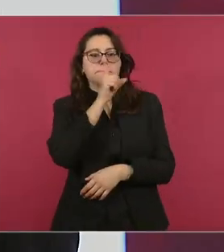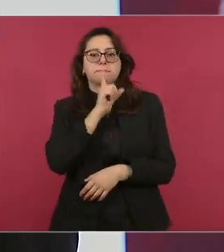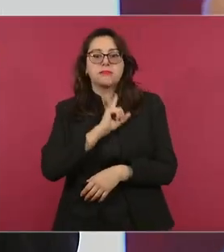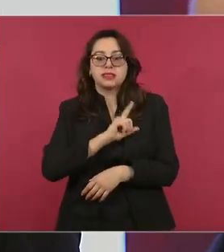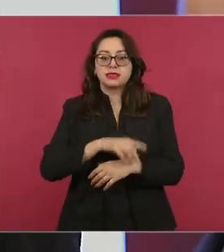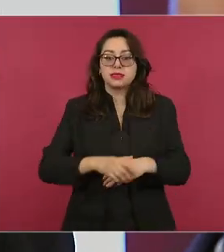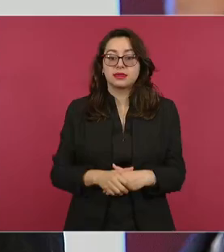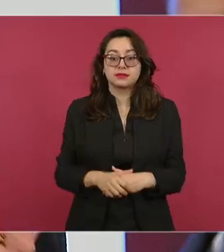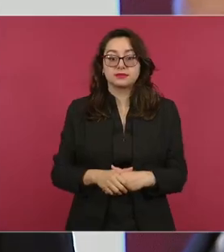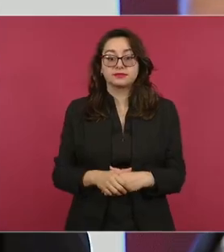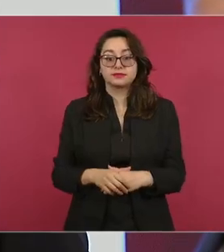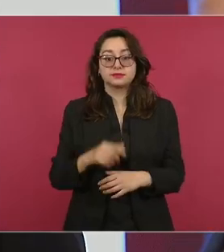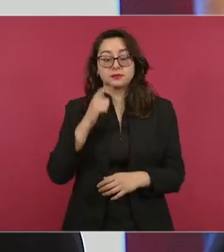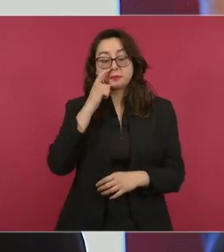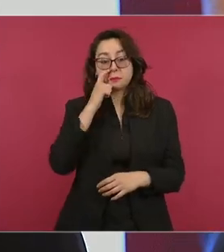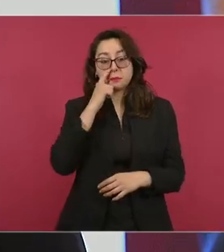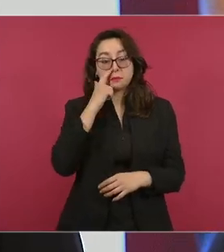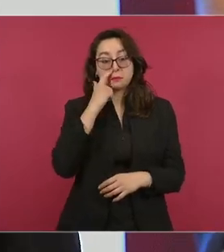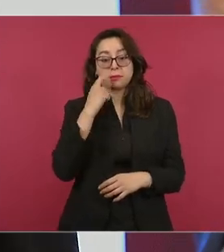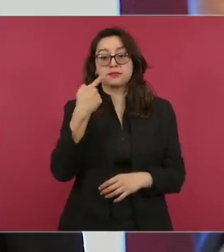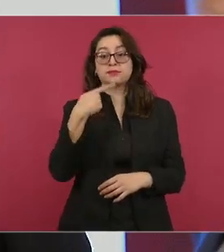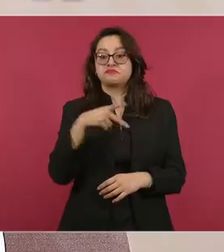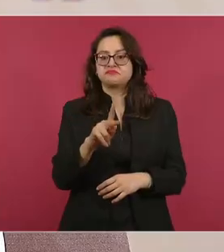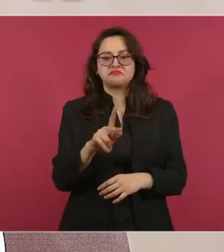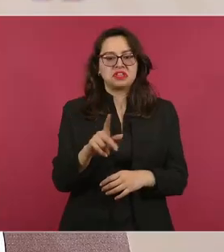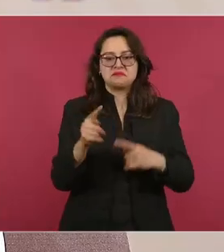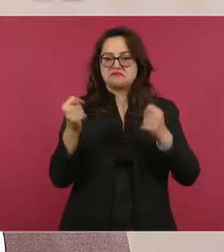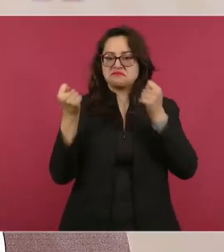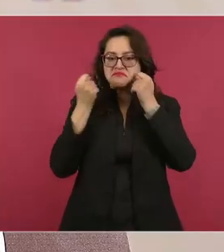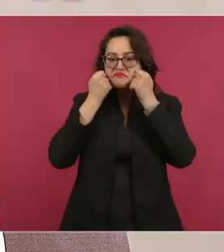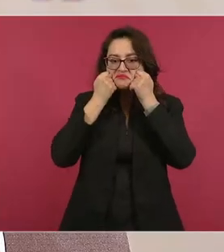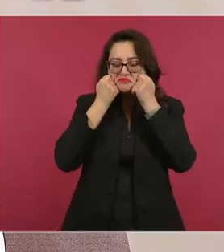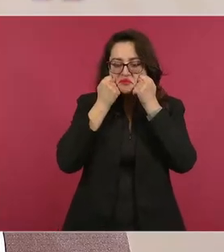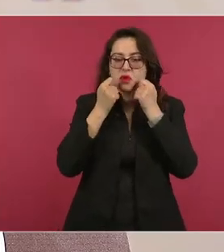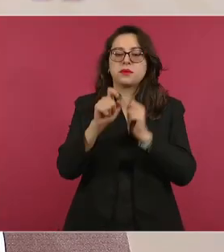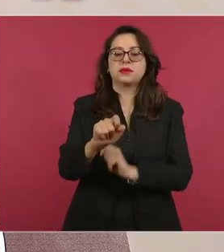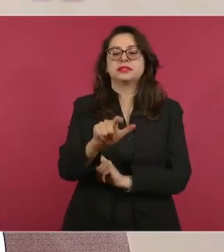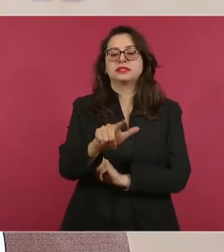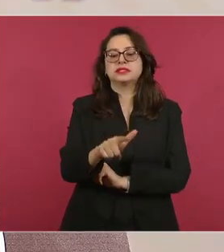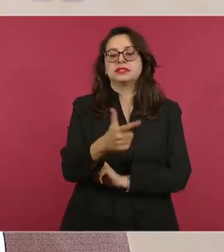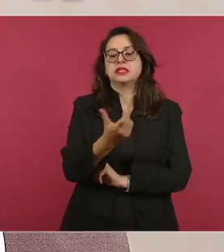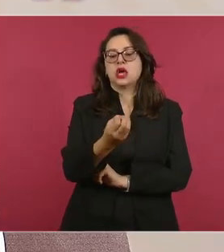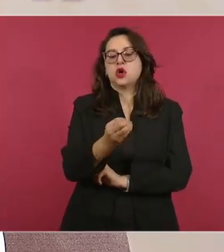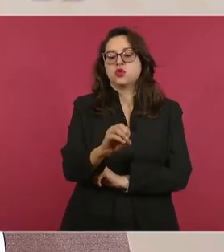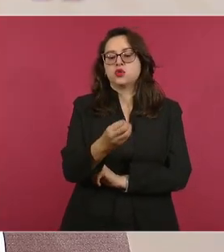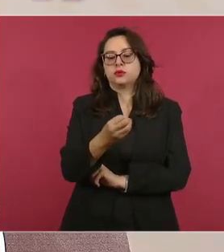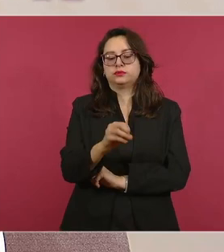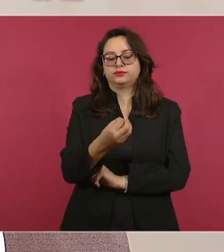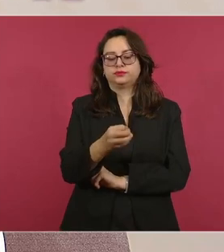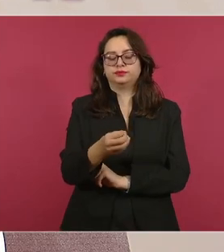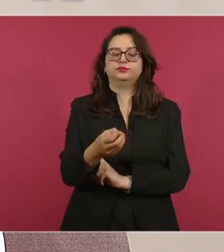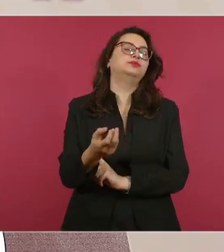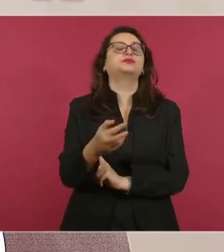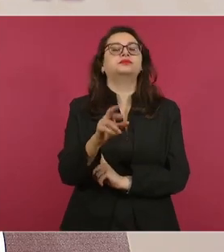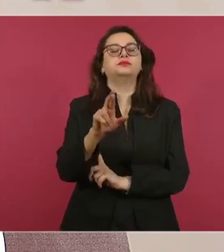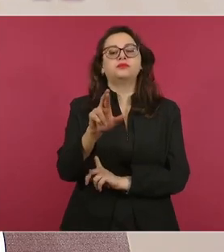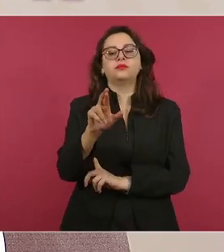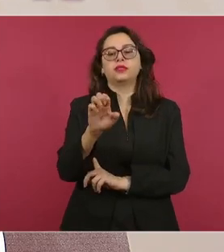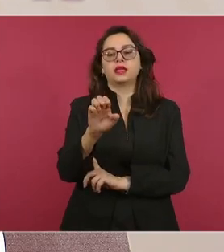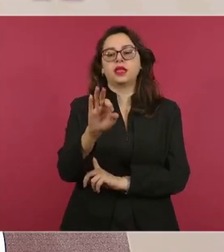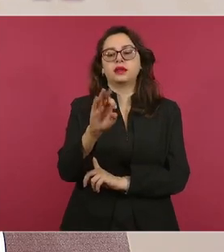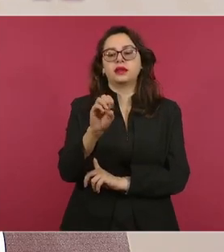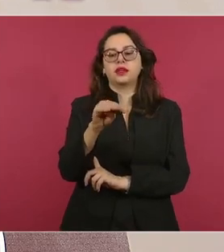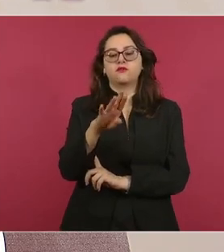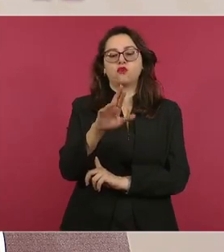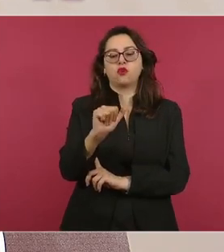Ahí no paró. Reforma publicó una nota el 27 de octubre que llevaba por título: Ejército toma control sobre